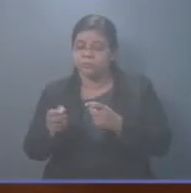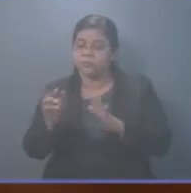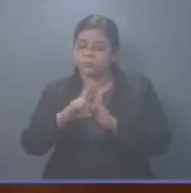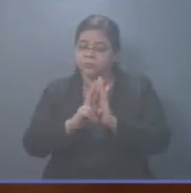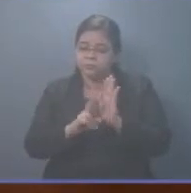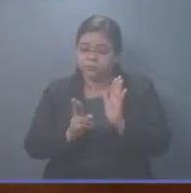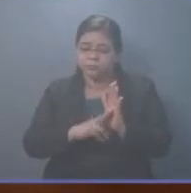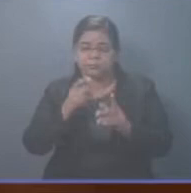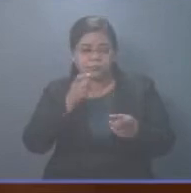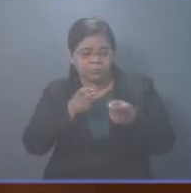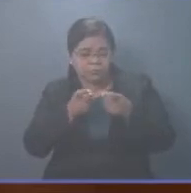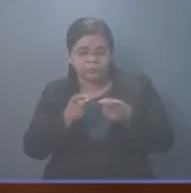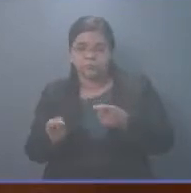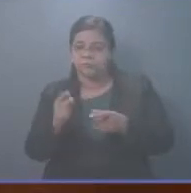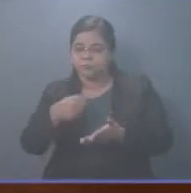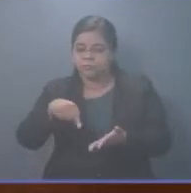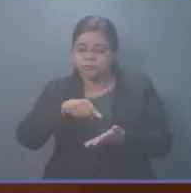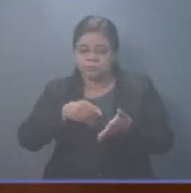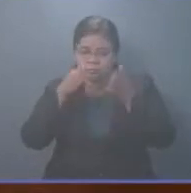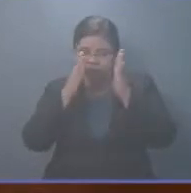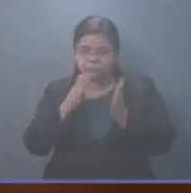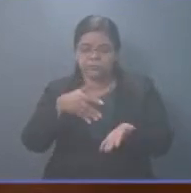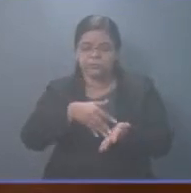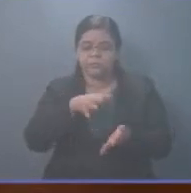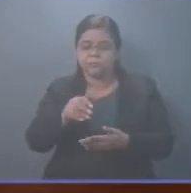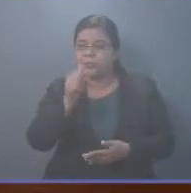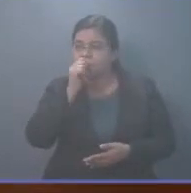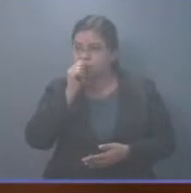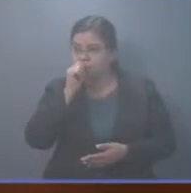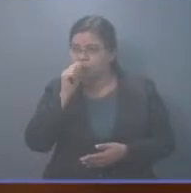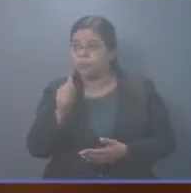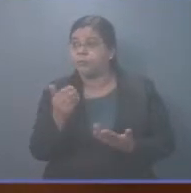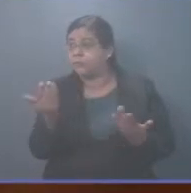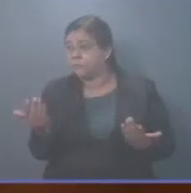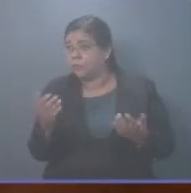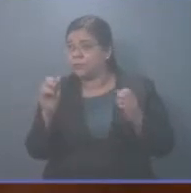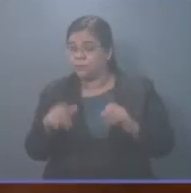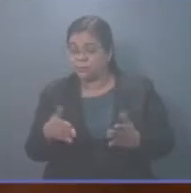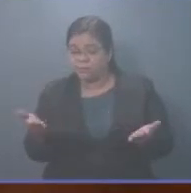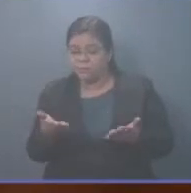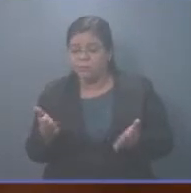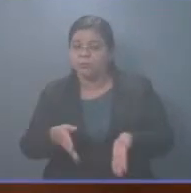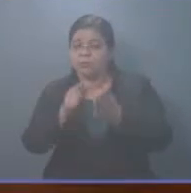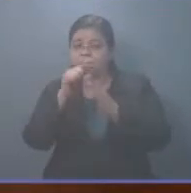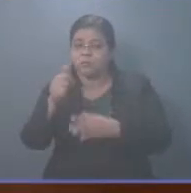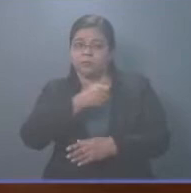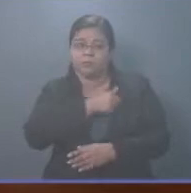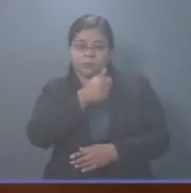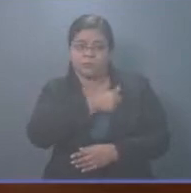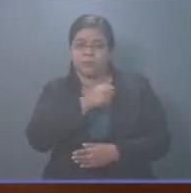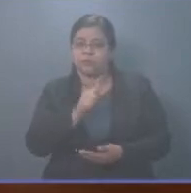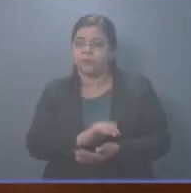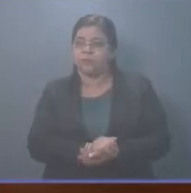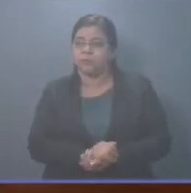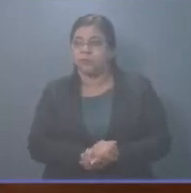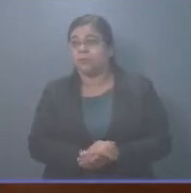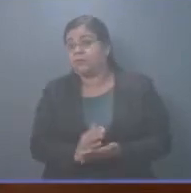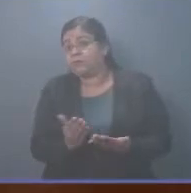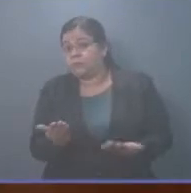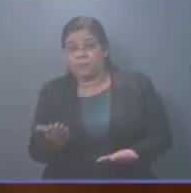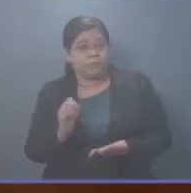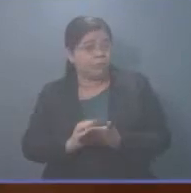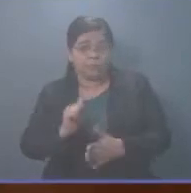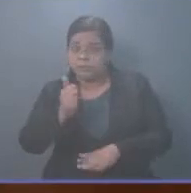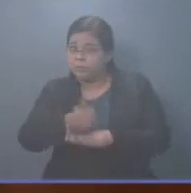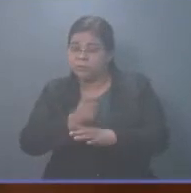registro y supervisión de los centros de atención públicos o privados, el cual será realizado por las instancias correspondientes, sin definirse